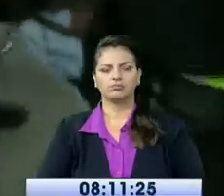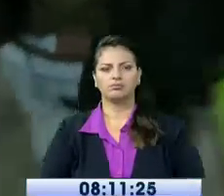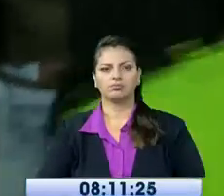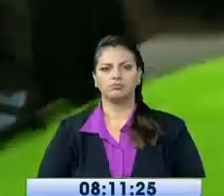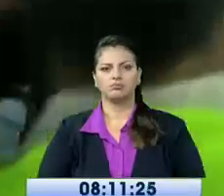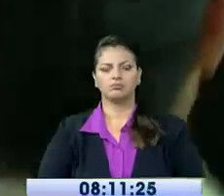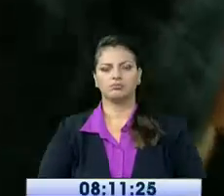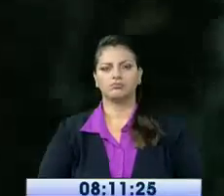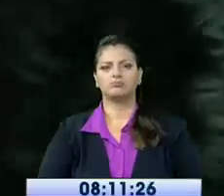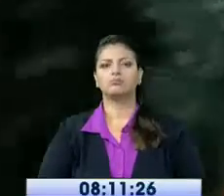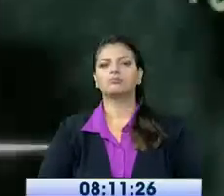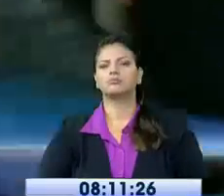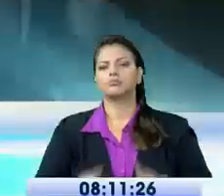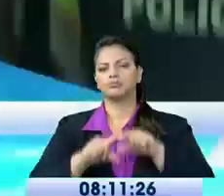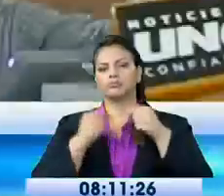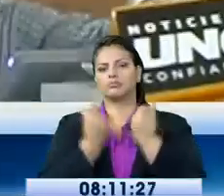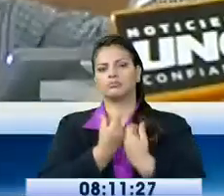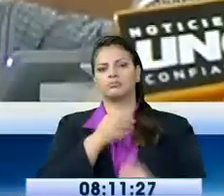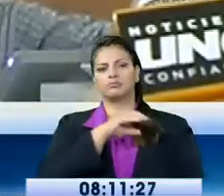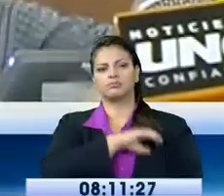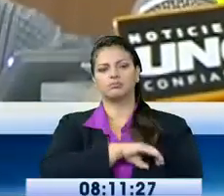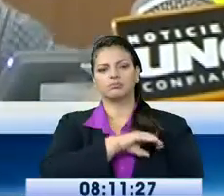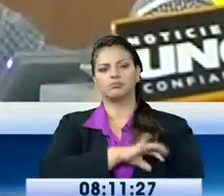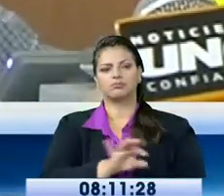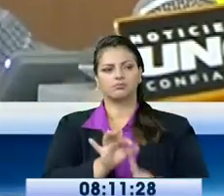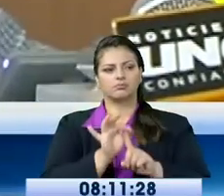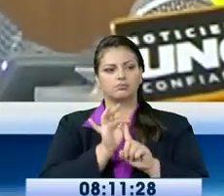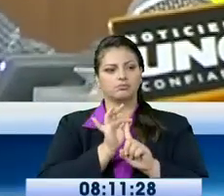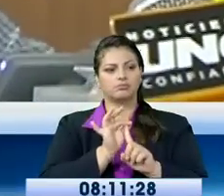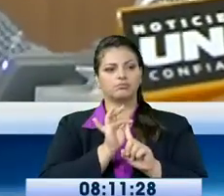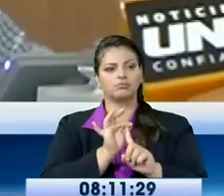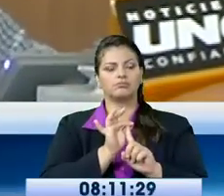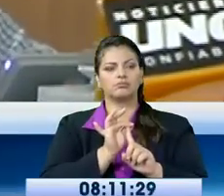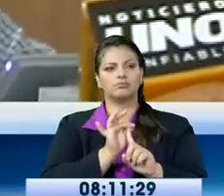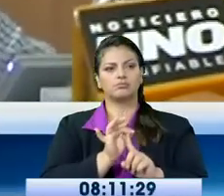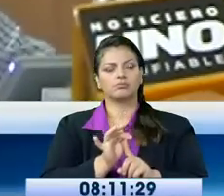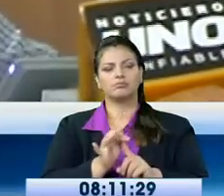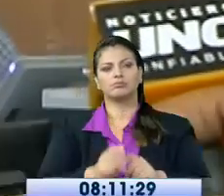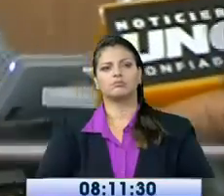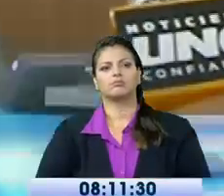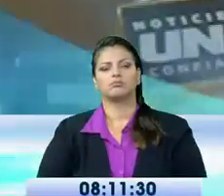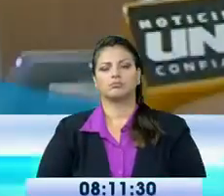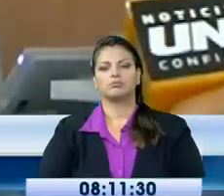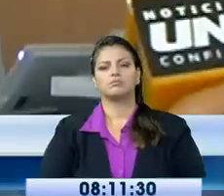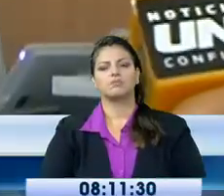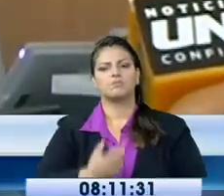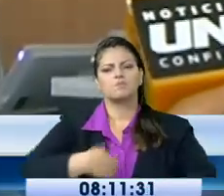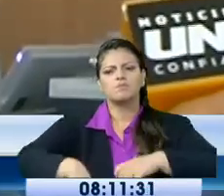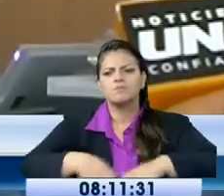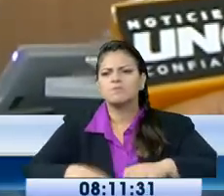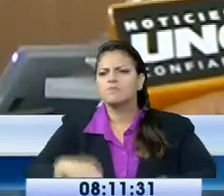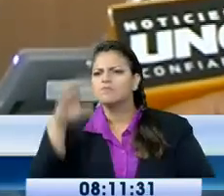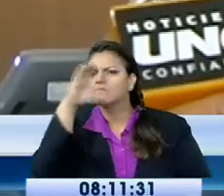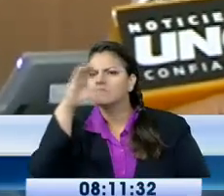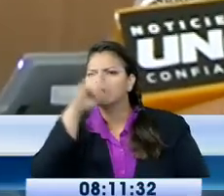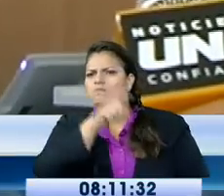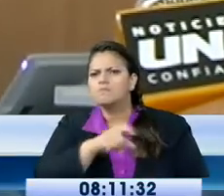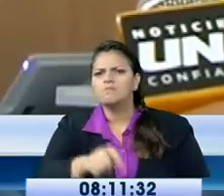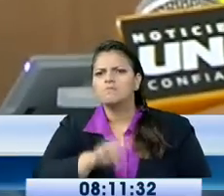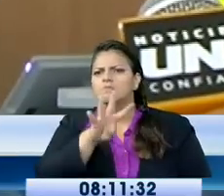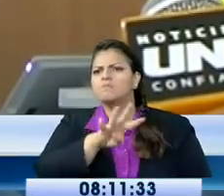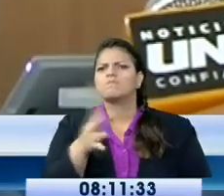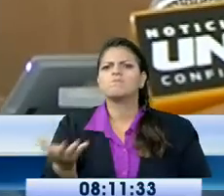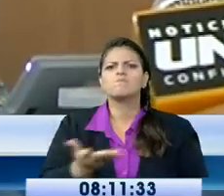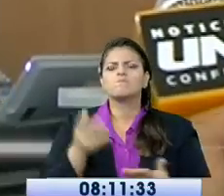persona causante del disparo, el arma de fuego. Se presume pues que el intento, la intención de ellos era manatear,